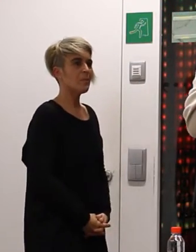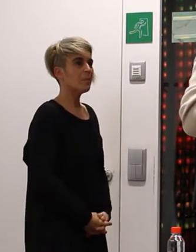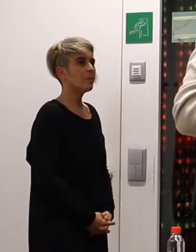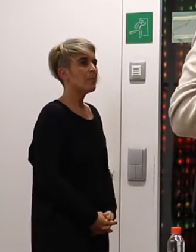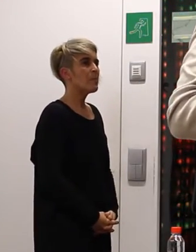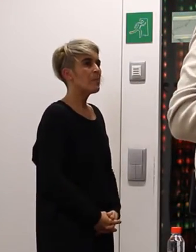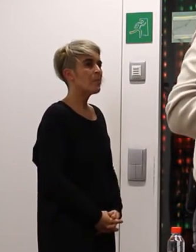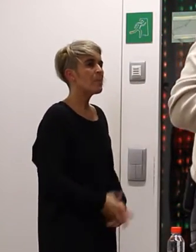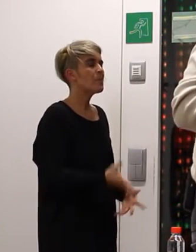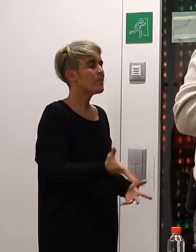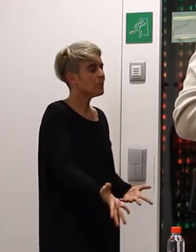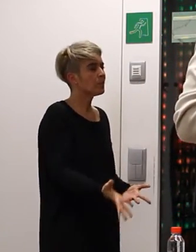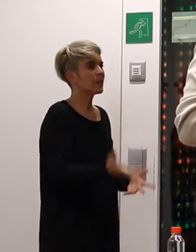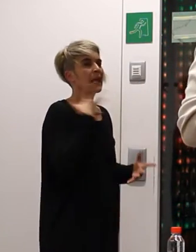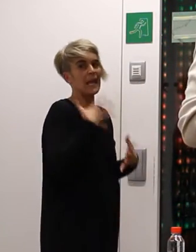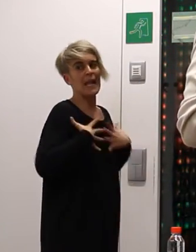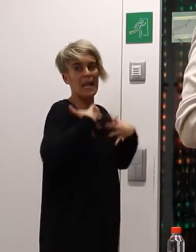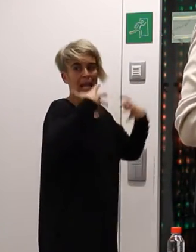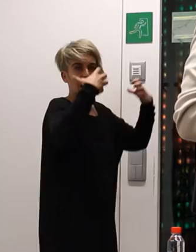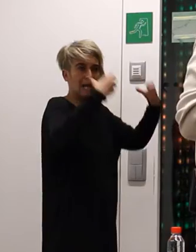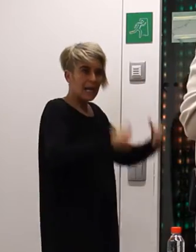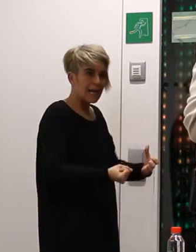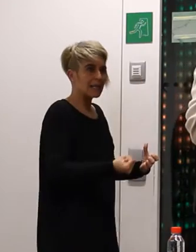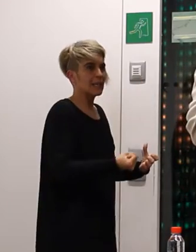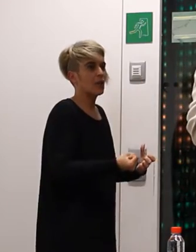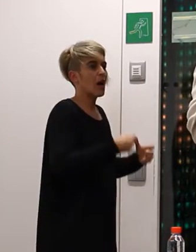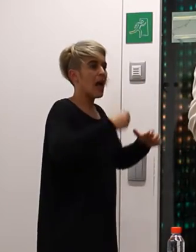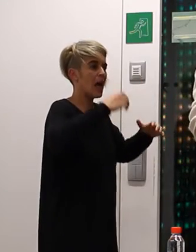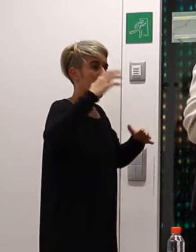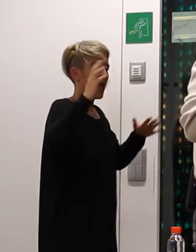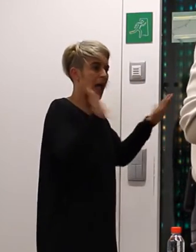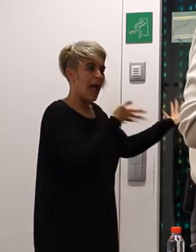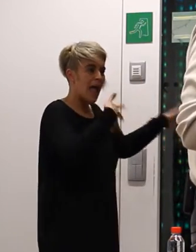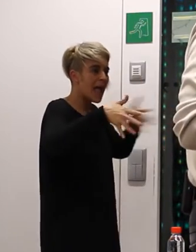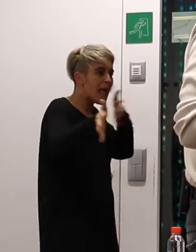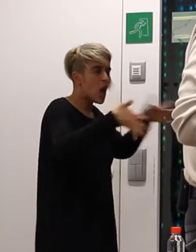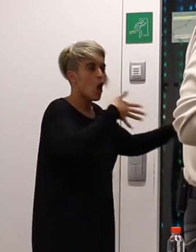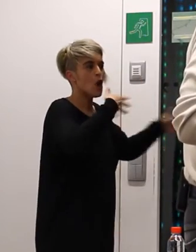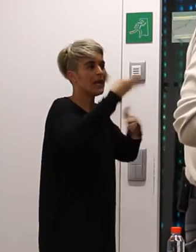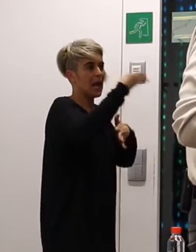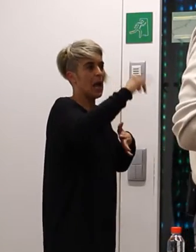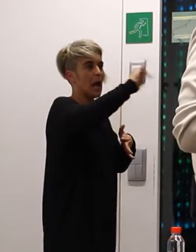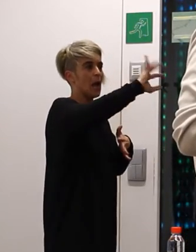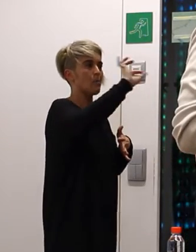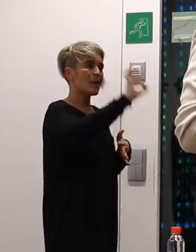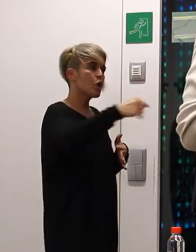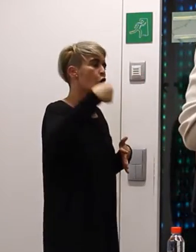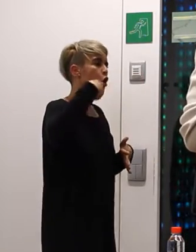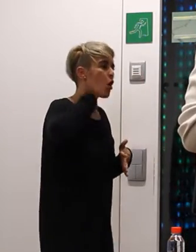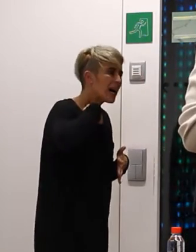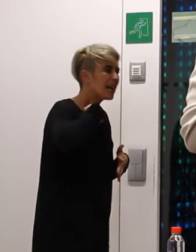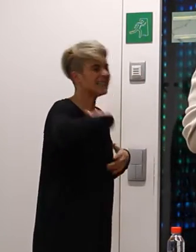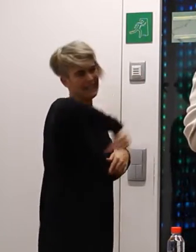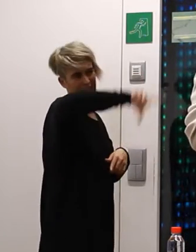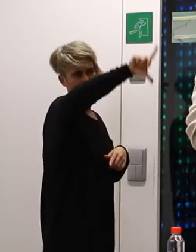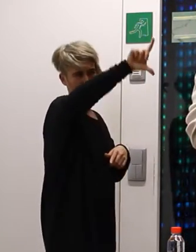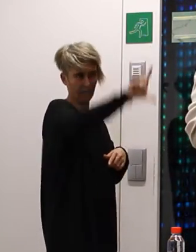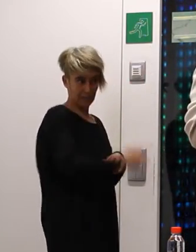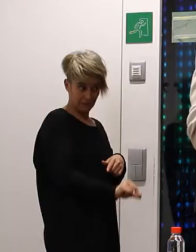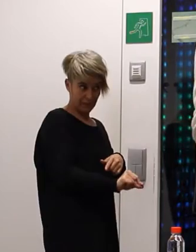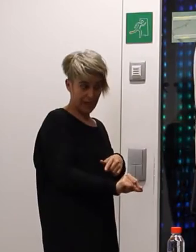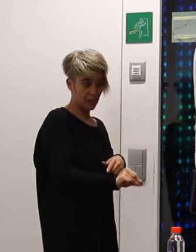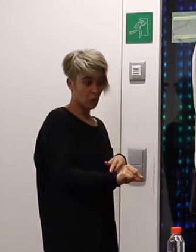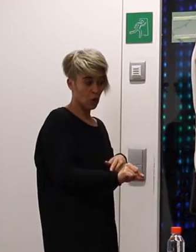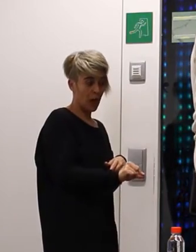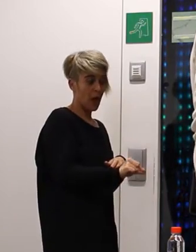energía fotovoltaica, eólica, de biogás, es más barata que la que se obtiene quemando.